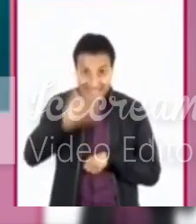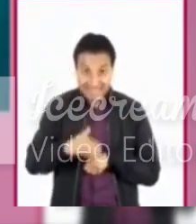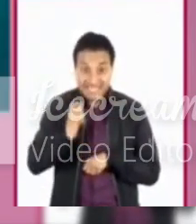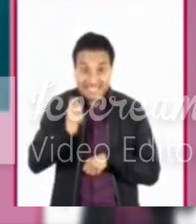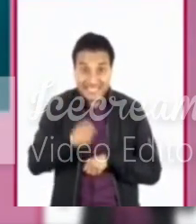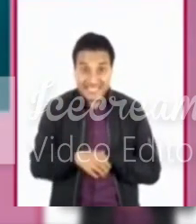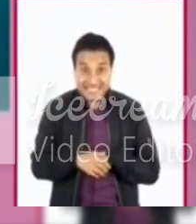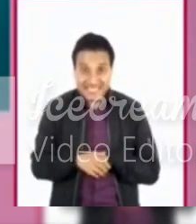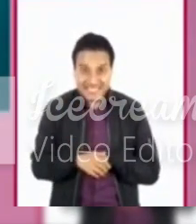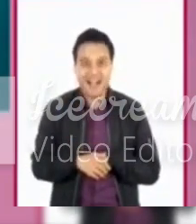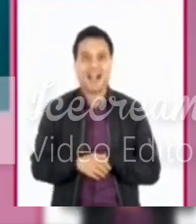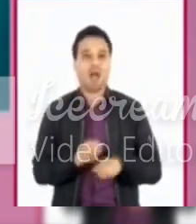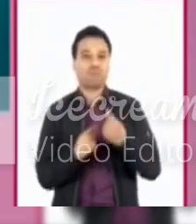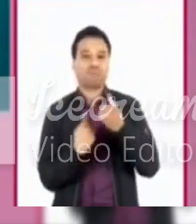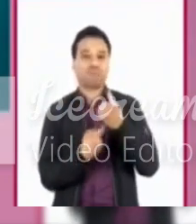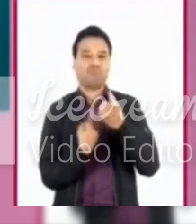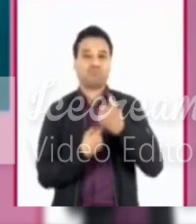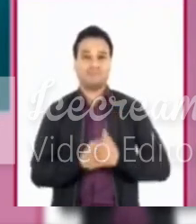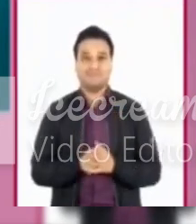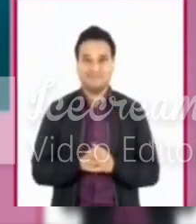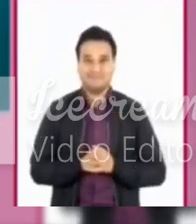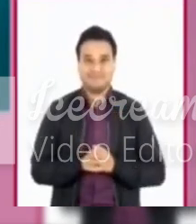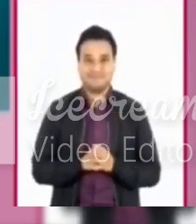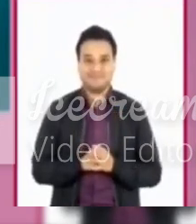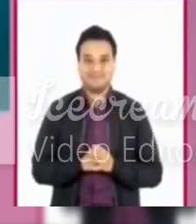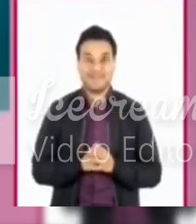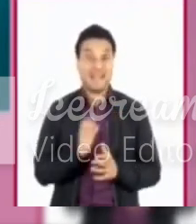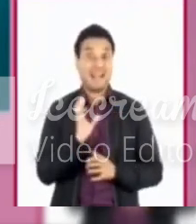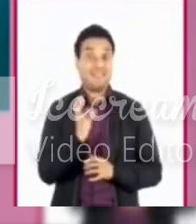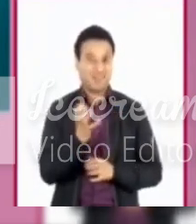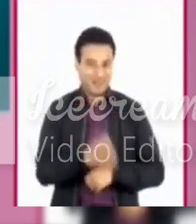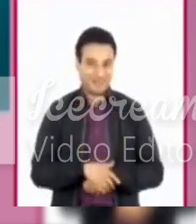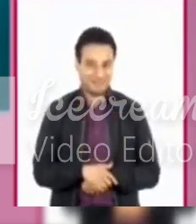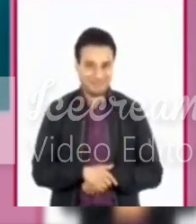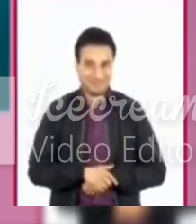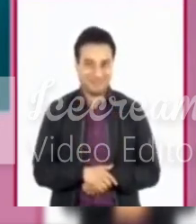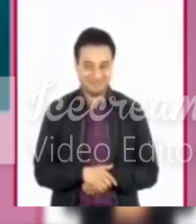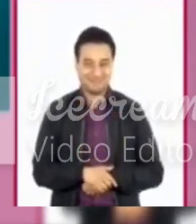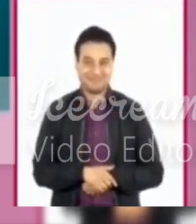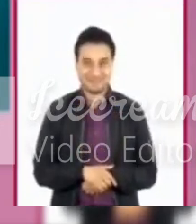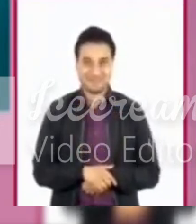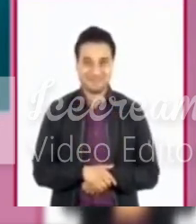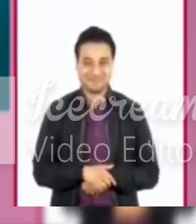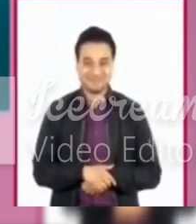Licuadora. Una licuadora. ¿Lavadora? Sí, lavadora.